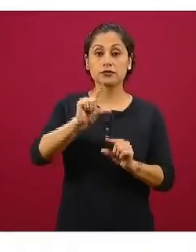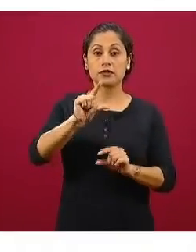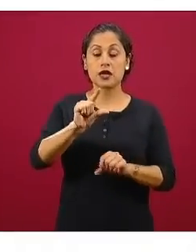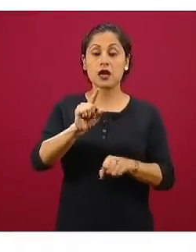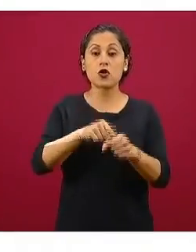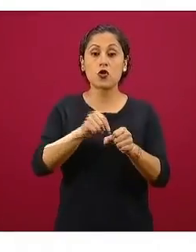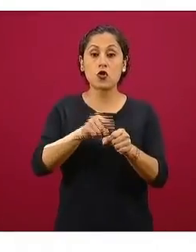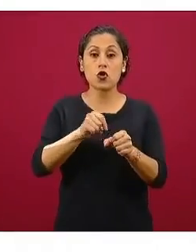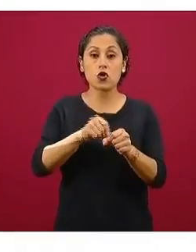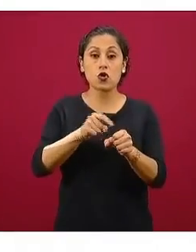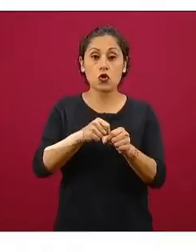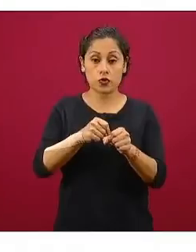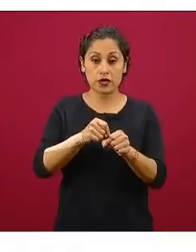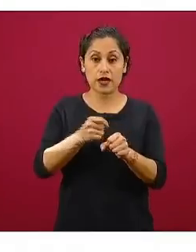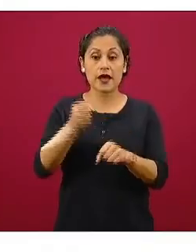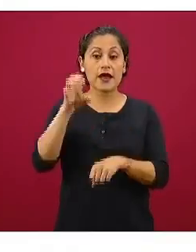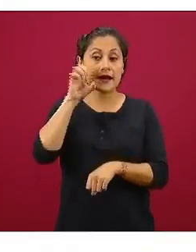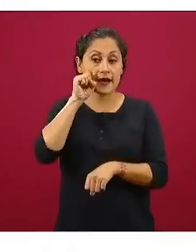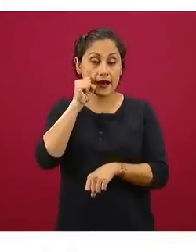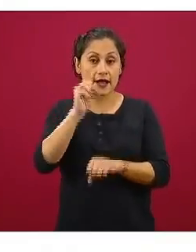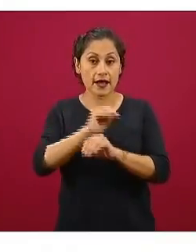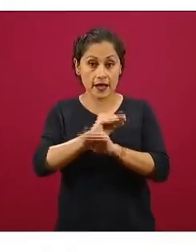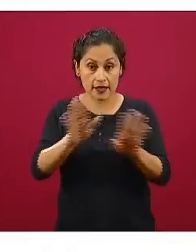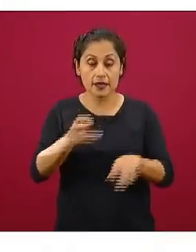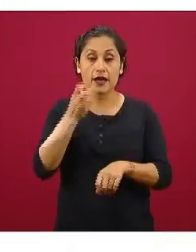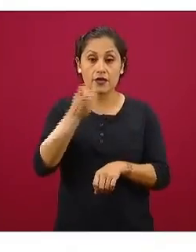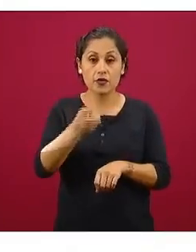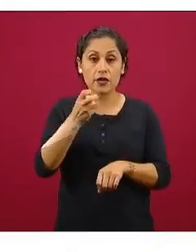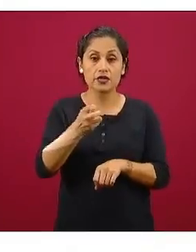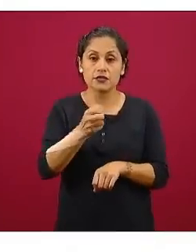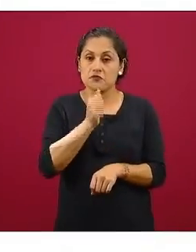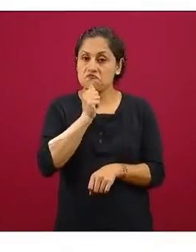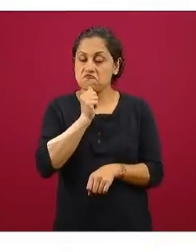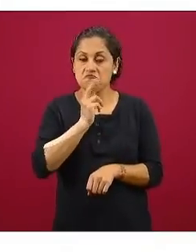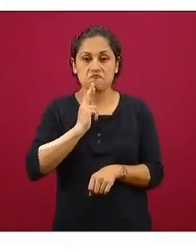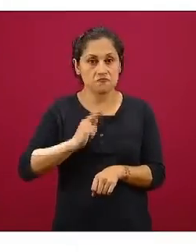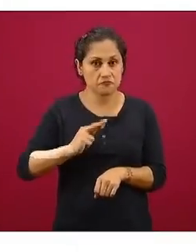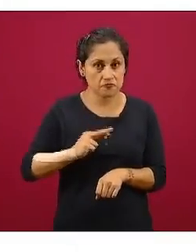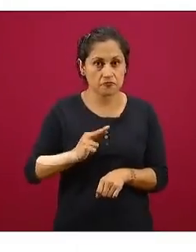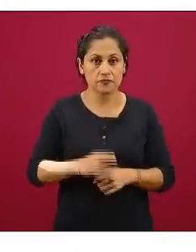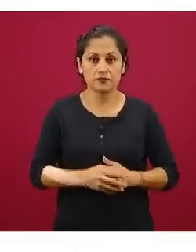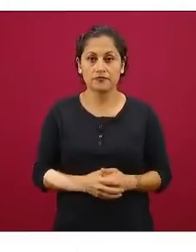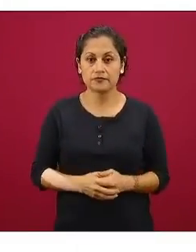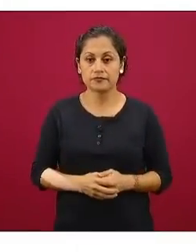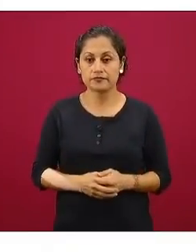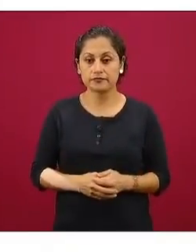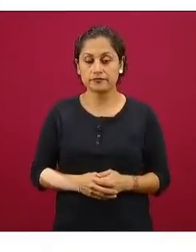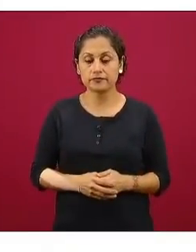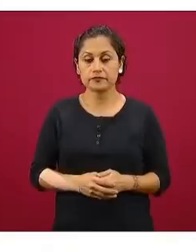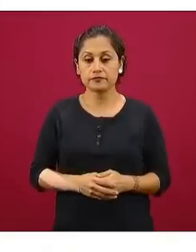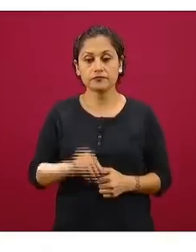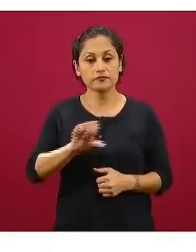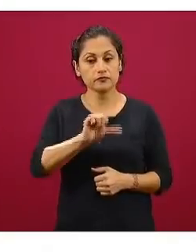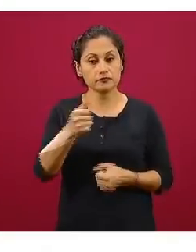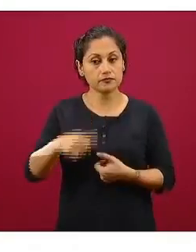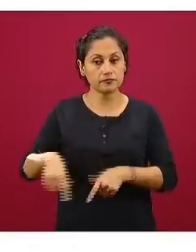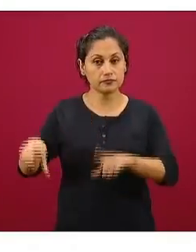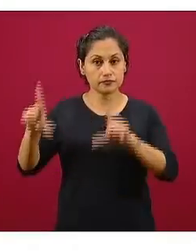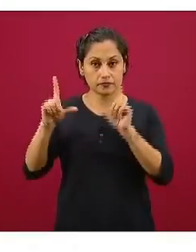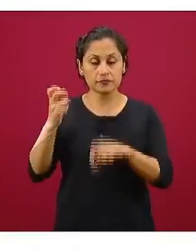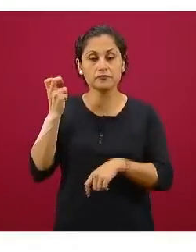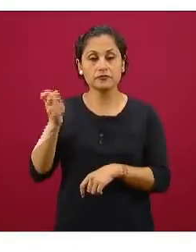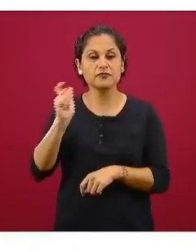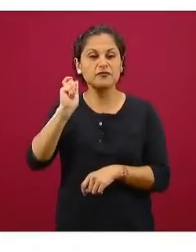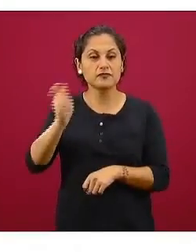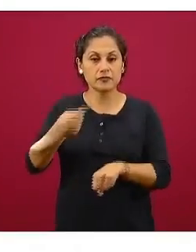identifica dónde están distribuidas esas 1.846 aún pendientes de resultado. Veamos la siguiente diapositiva, que es la